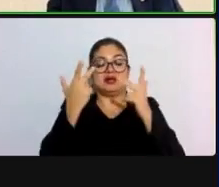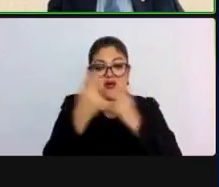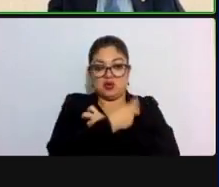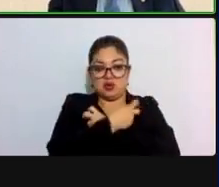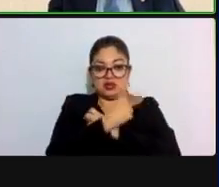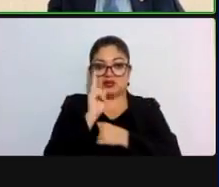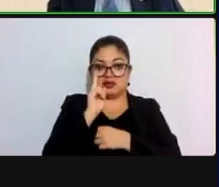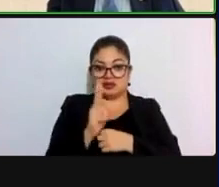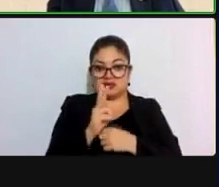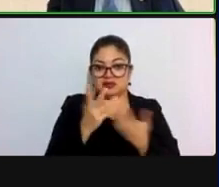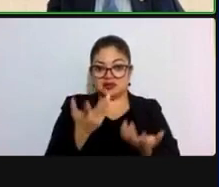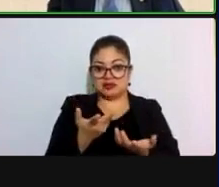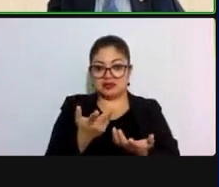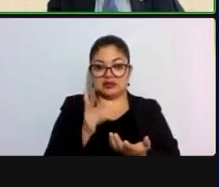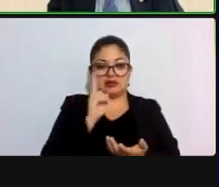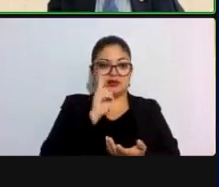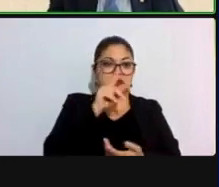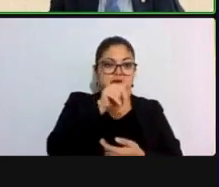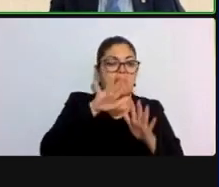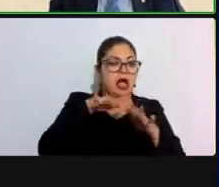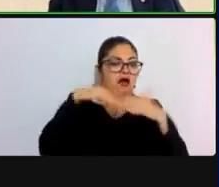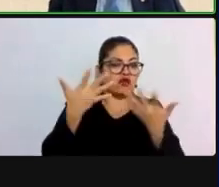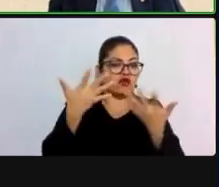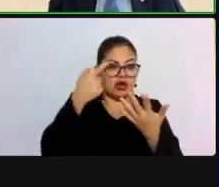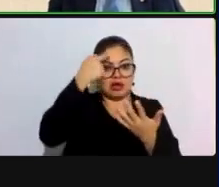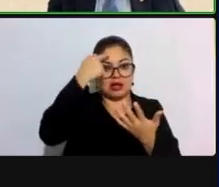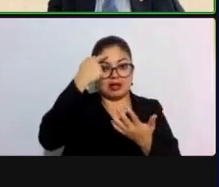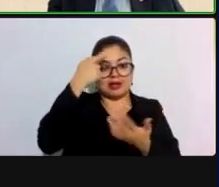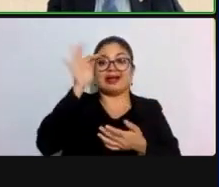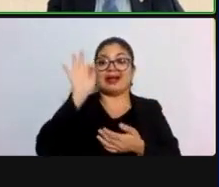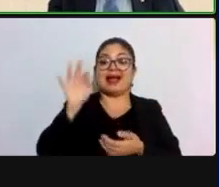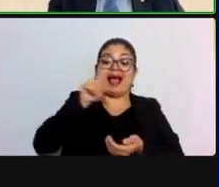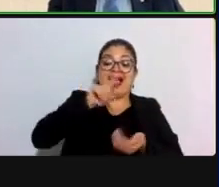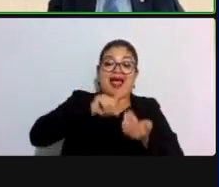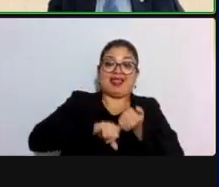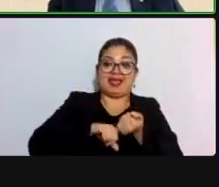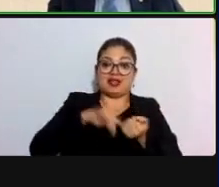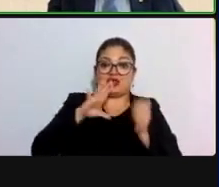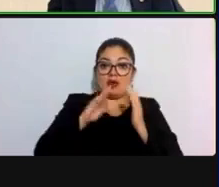y acá estamos viendo el sitio de depresión por fractura del seno frontal.